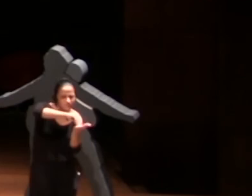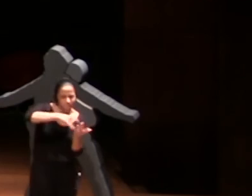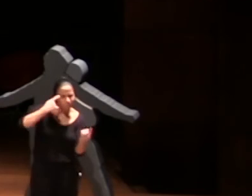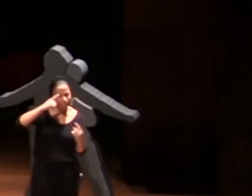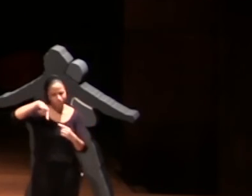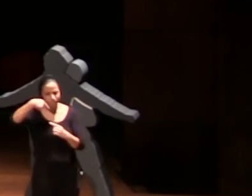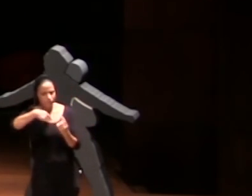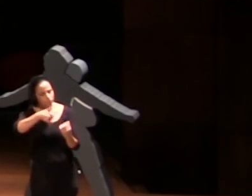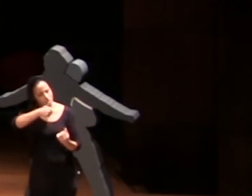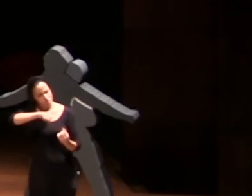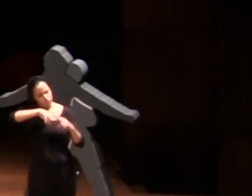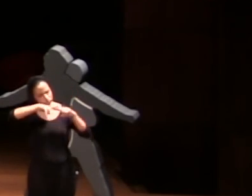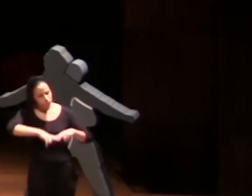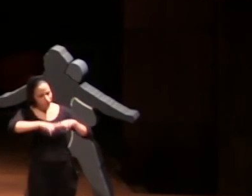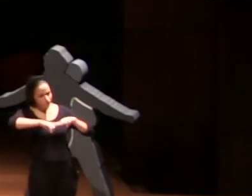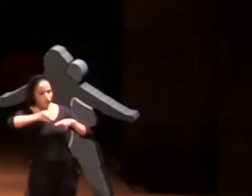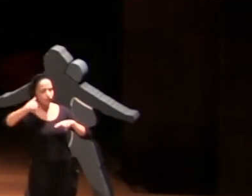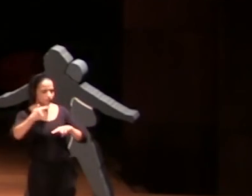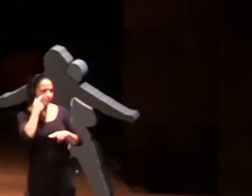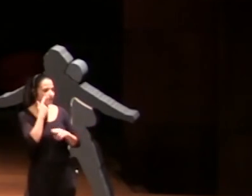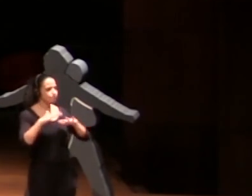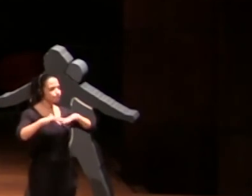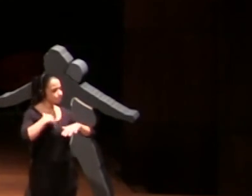evaluación como para la reevaluación después del